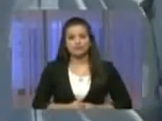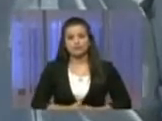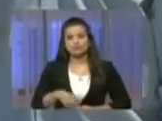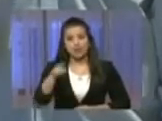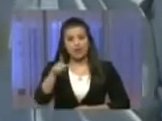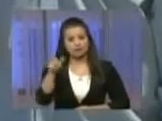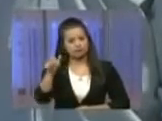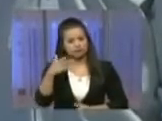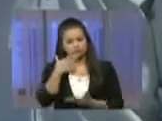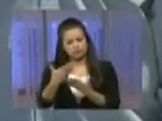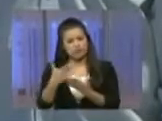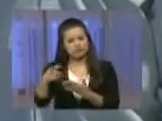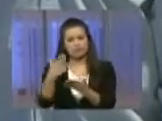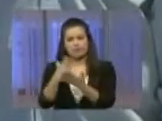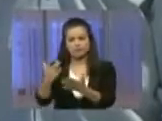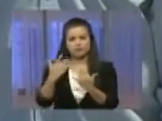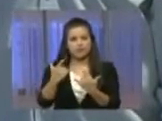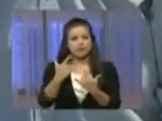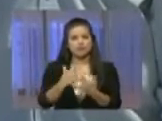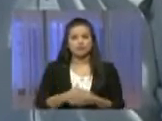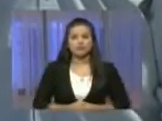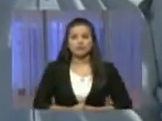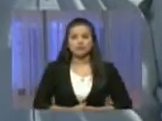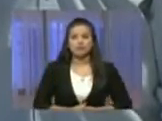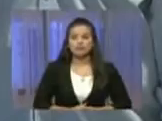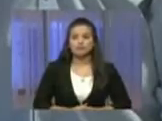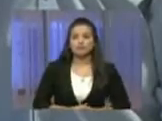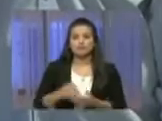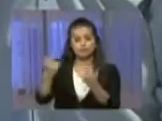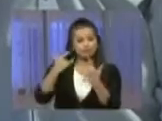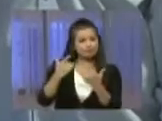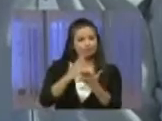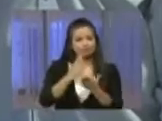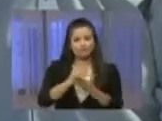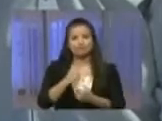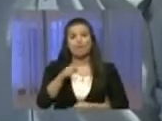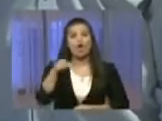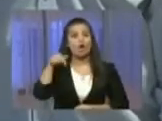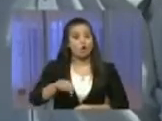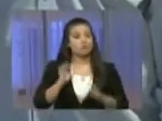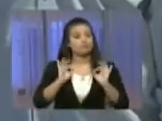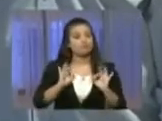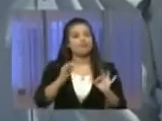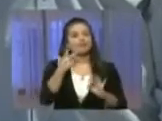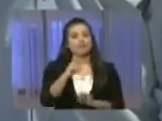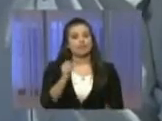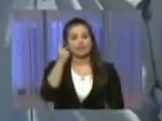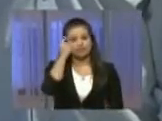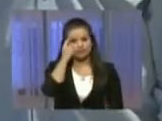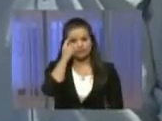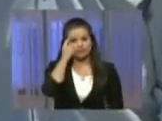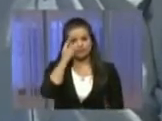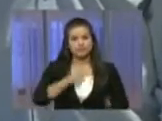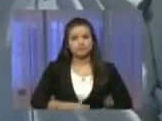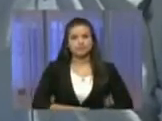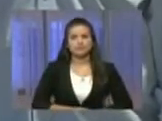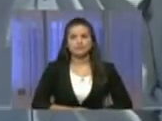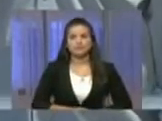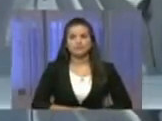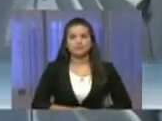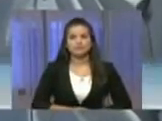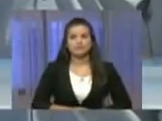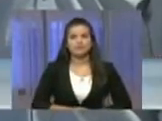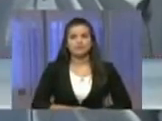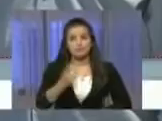hacer un breve recuento exactamente hoy se cumplen 30 días como usted lo decía de haber asumido